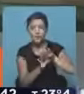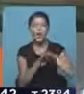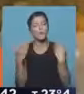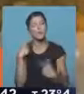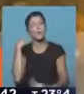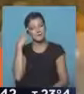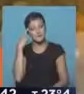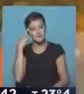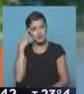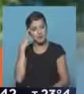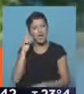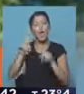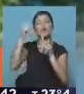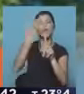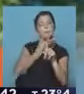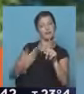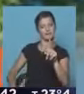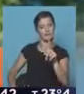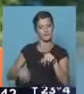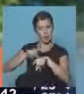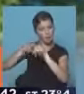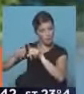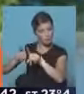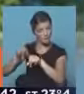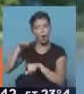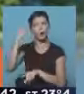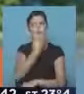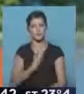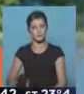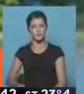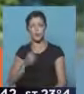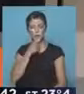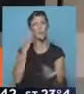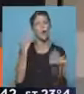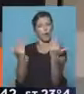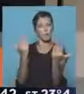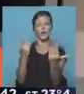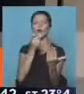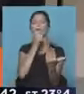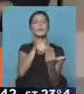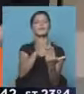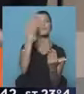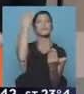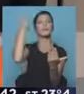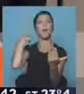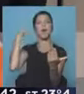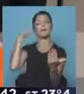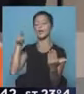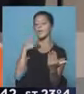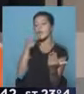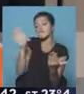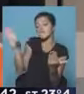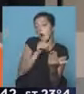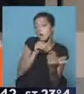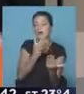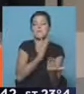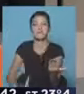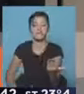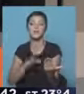países algún modelo que él podría pensar en encarnar pensaba en vladimir putin pensaba en